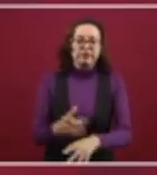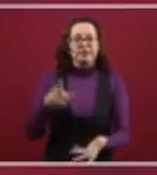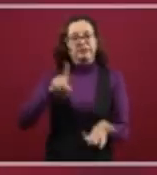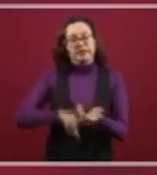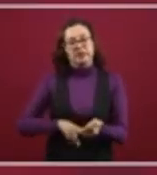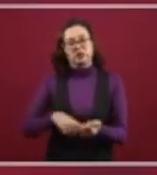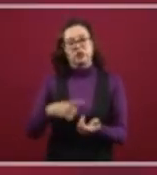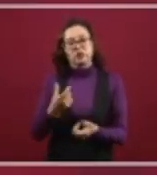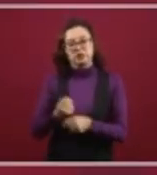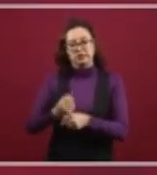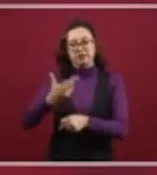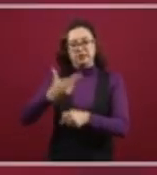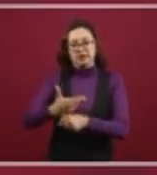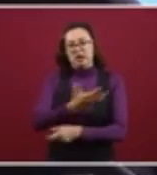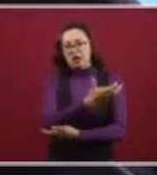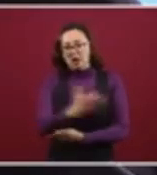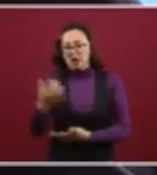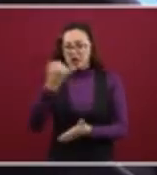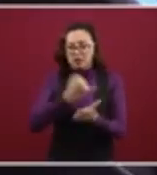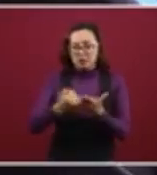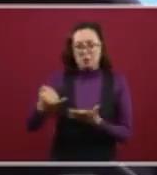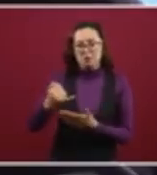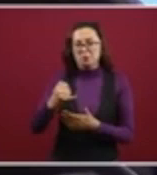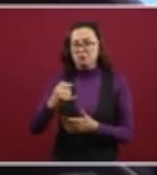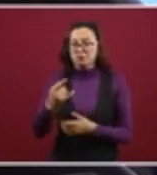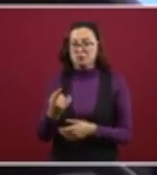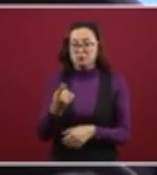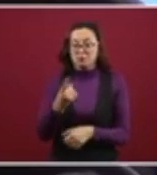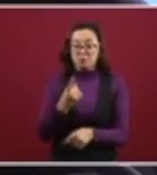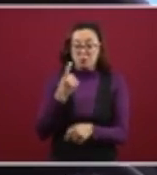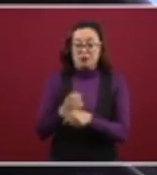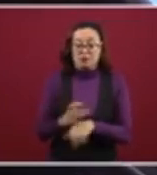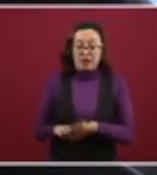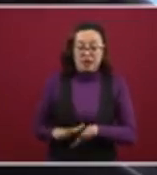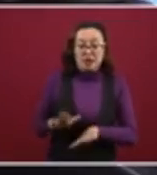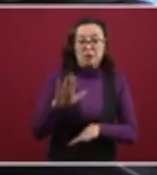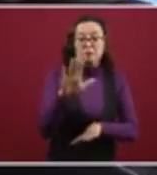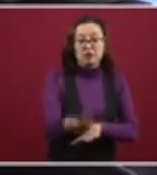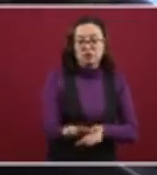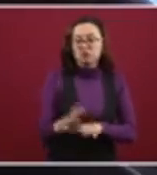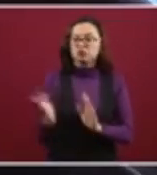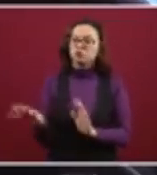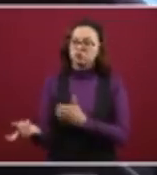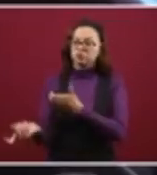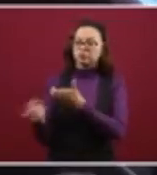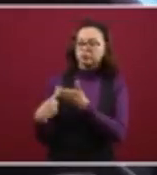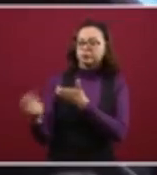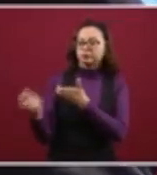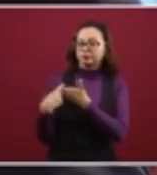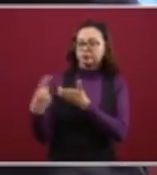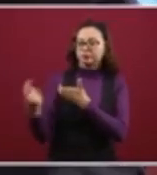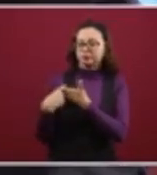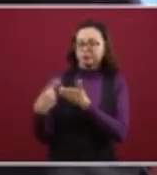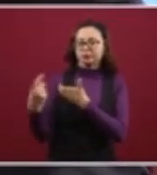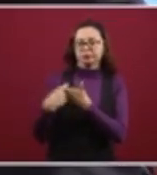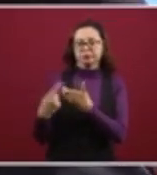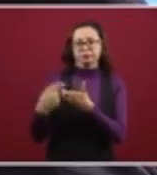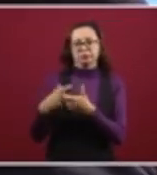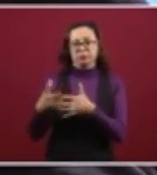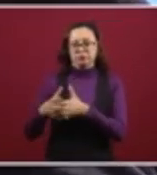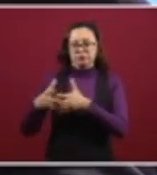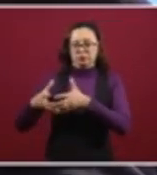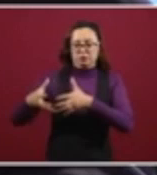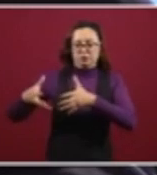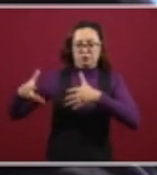y establecimos el primer universo, pero como bien expliqué, este ha ido creciendo en función de estas negociaciones y estas